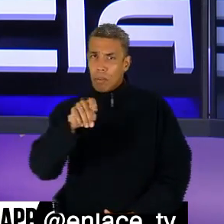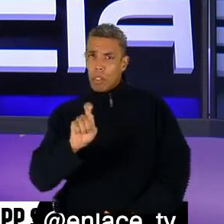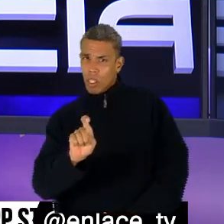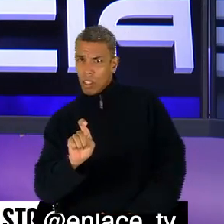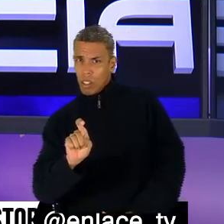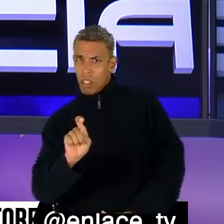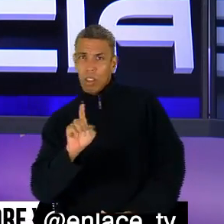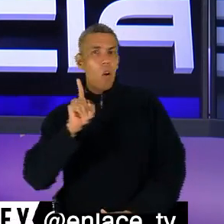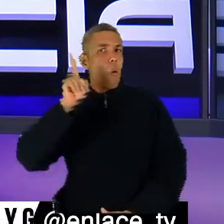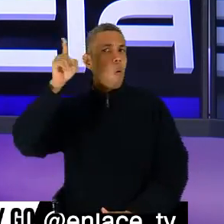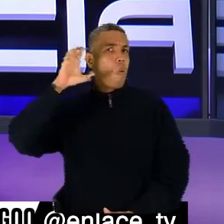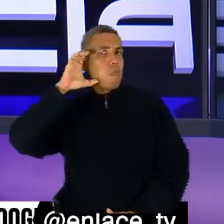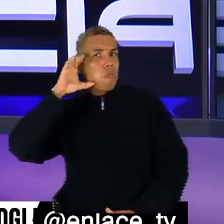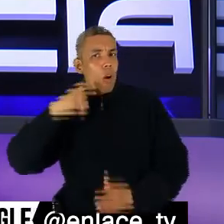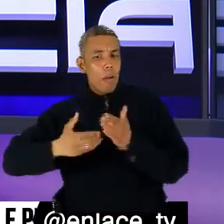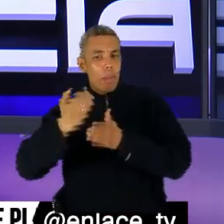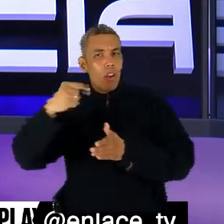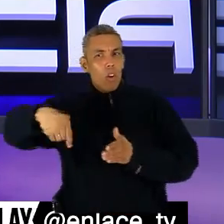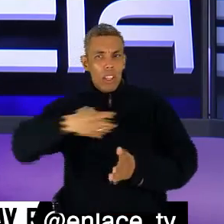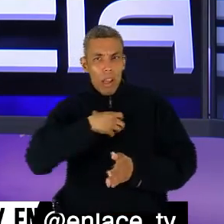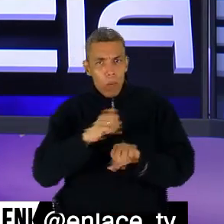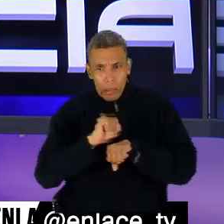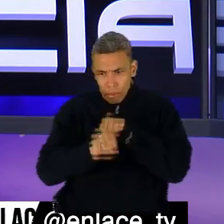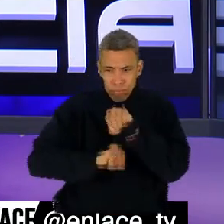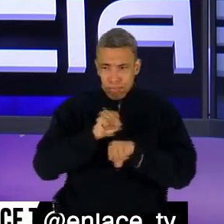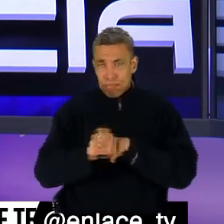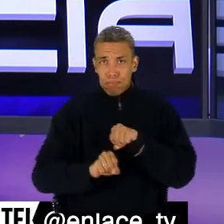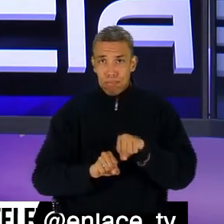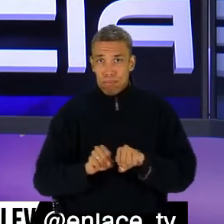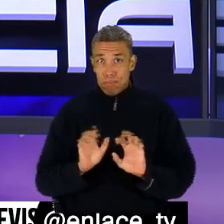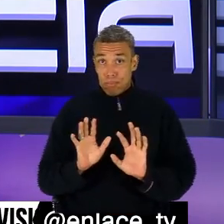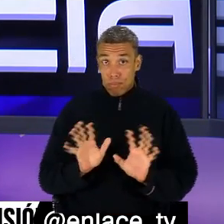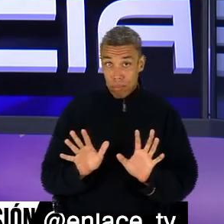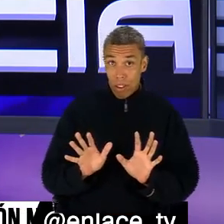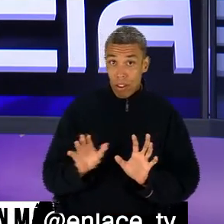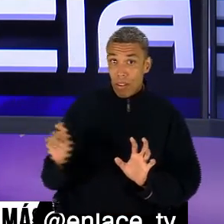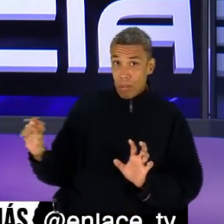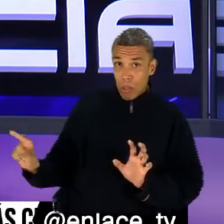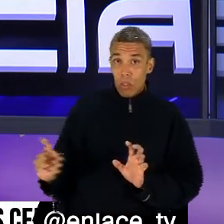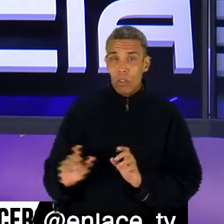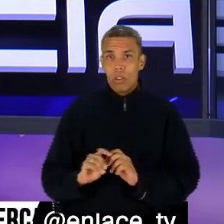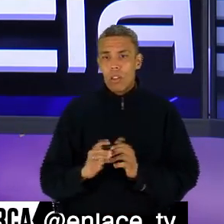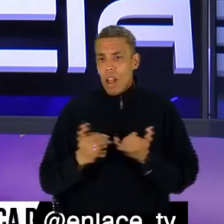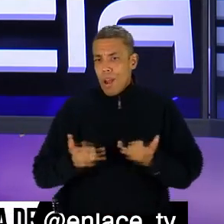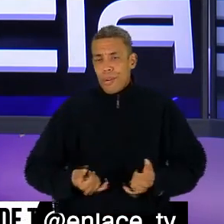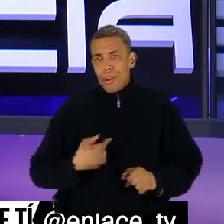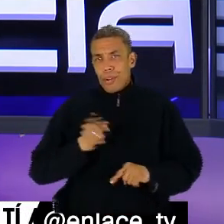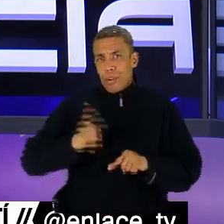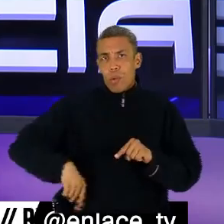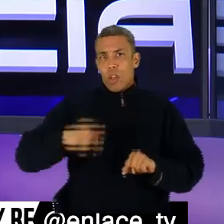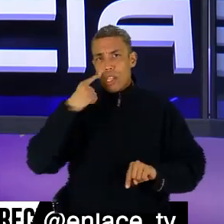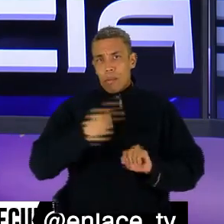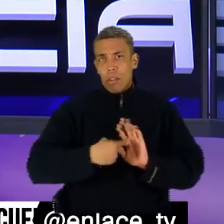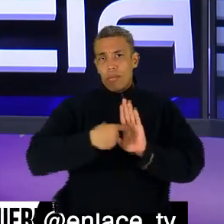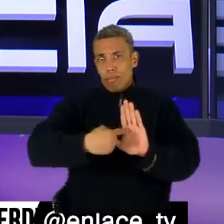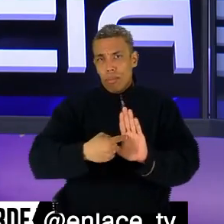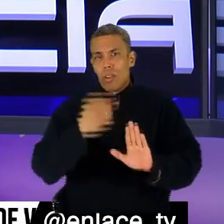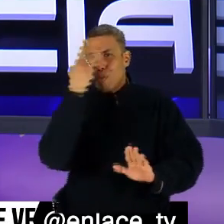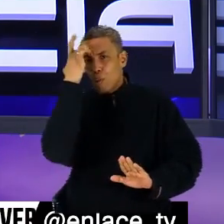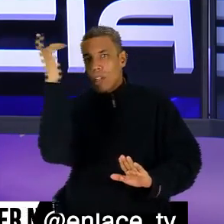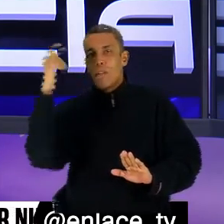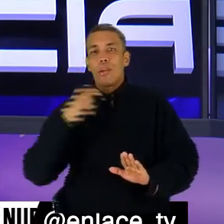ciudad de Medellín. Sabemos que por exclusividad del canal Claro, Luis Alfonso, no podemos tener imágenes de estos, de